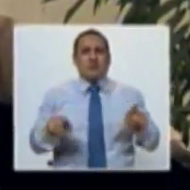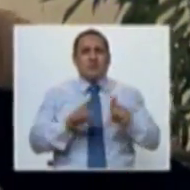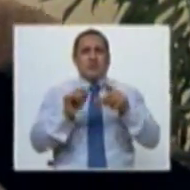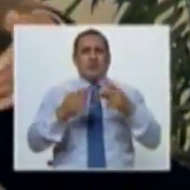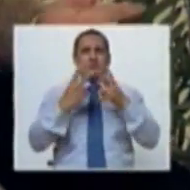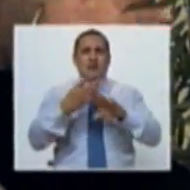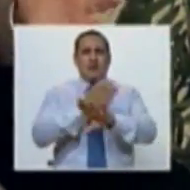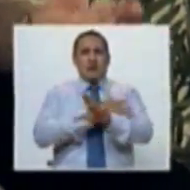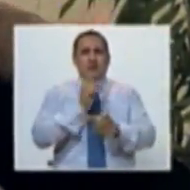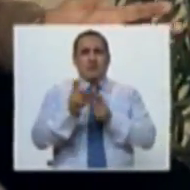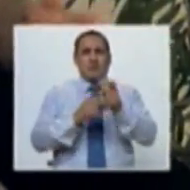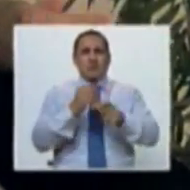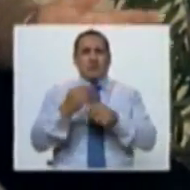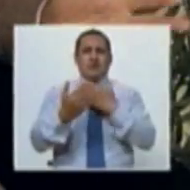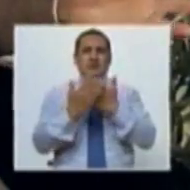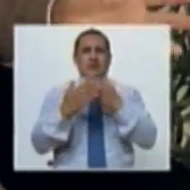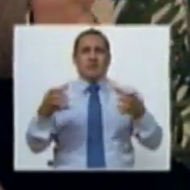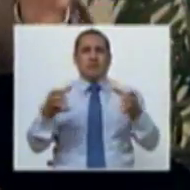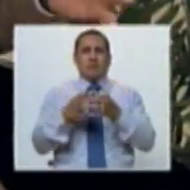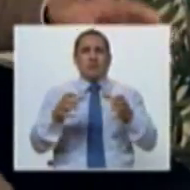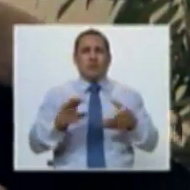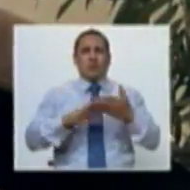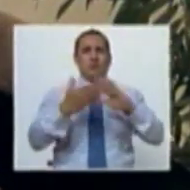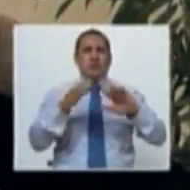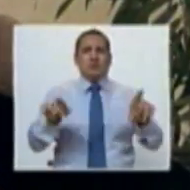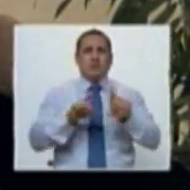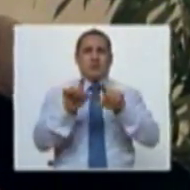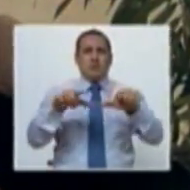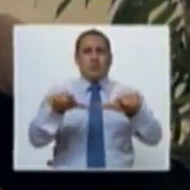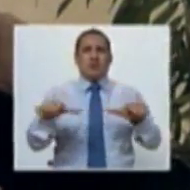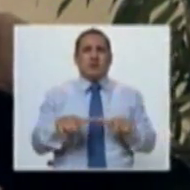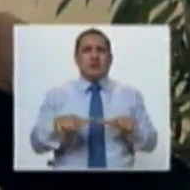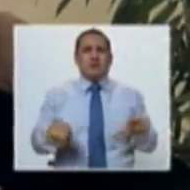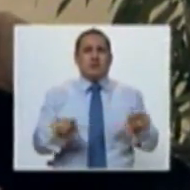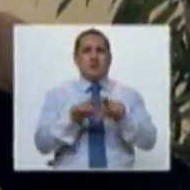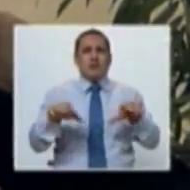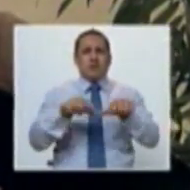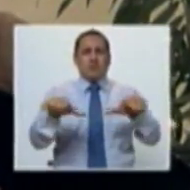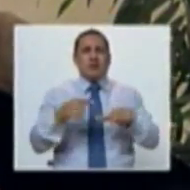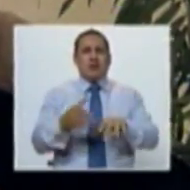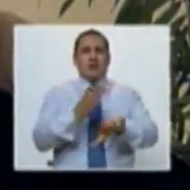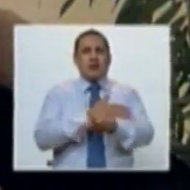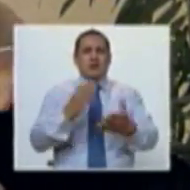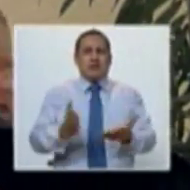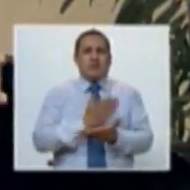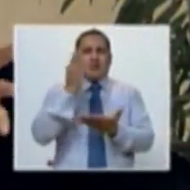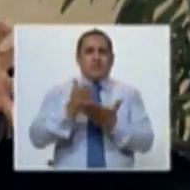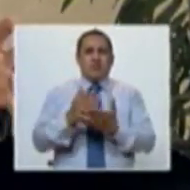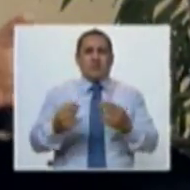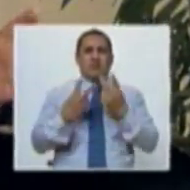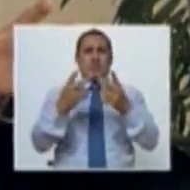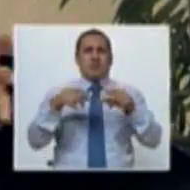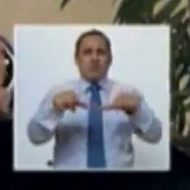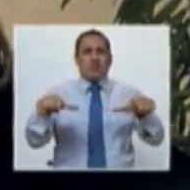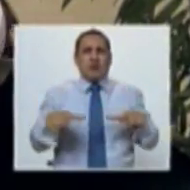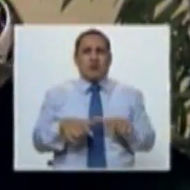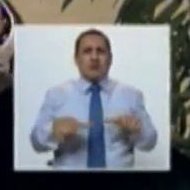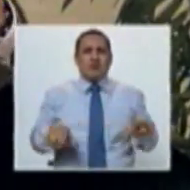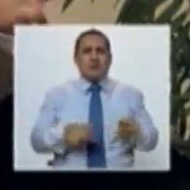por gente afín al Partido Comunista del Perú, denominados Senderos Claro, Luminosos. fue uno de los sectores, digamos, más infiltrados, ¿no? Entonces, por este el movimiento.